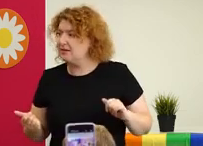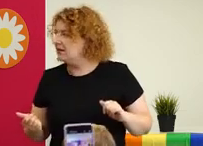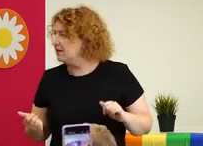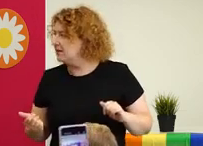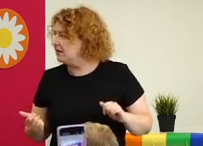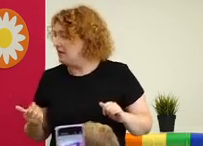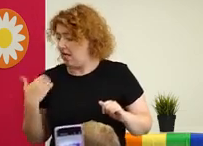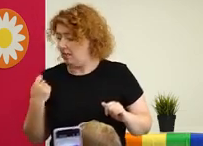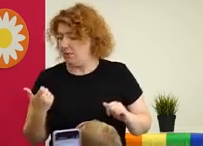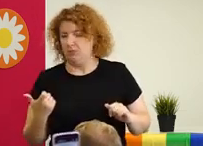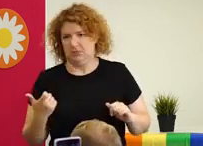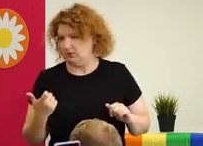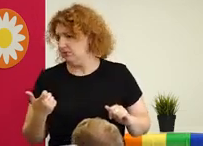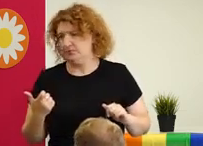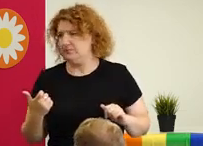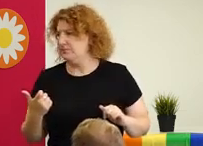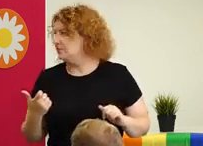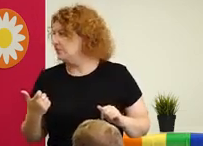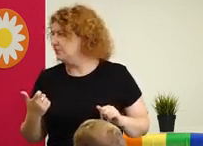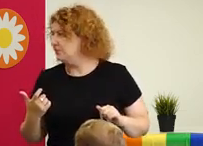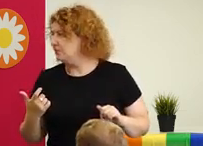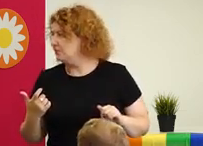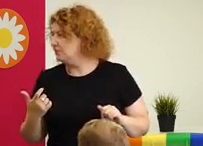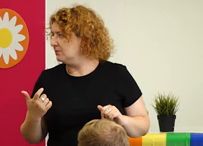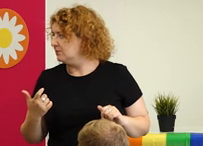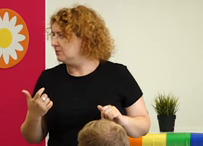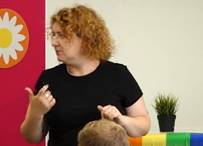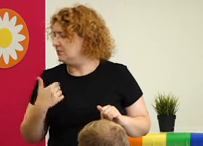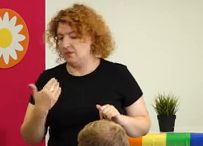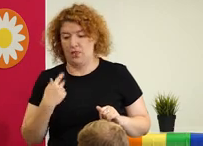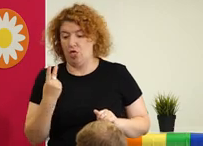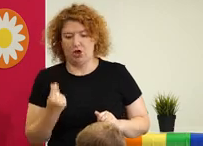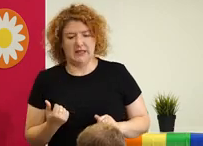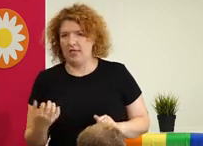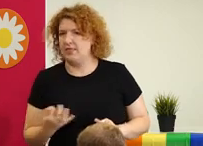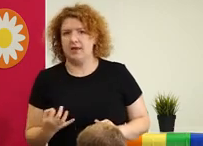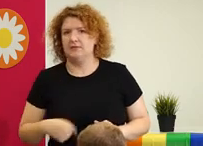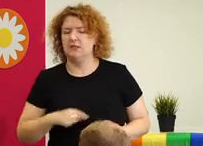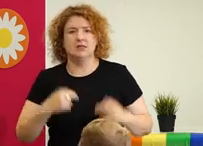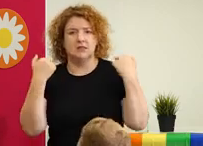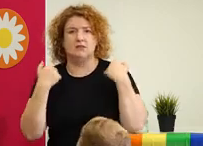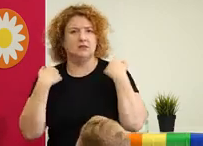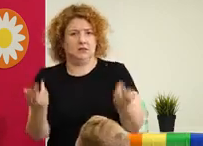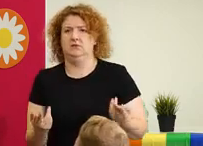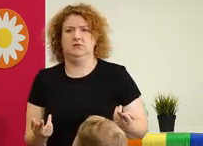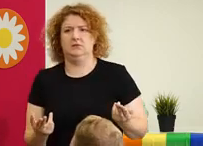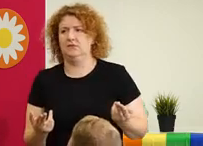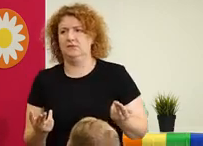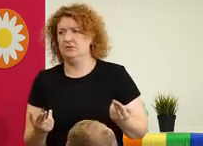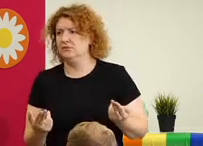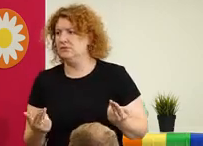pasado recientemente y que me ha obligado en los dos últimos días a levantar la voz,